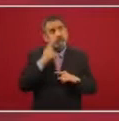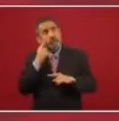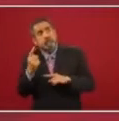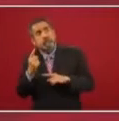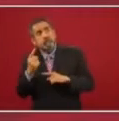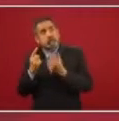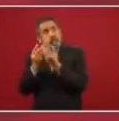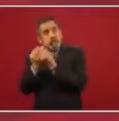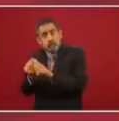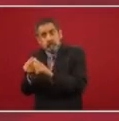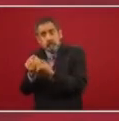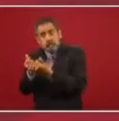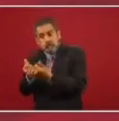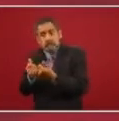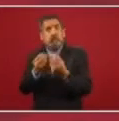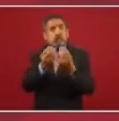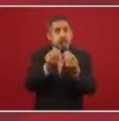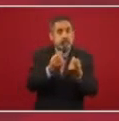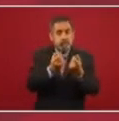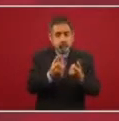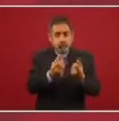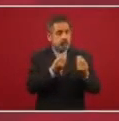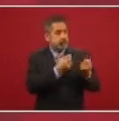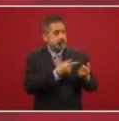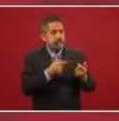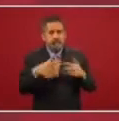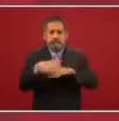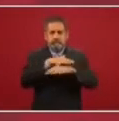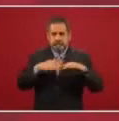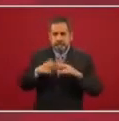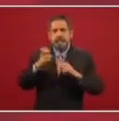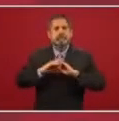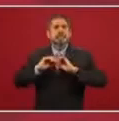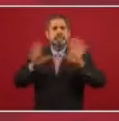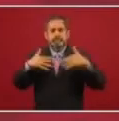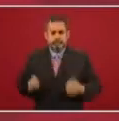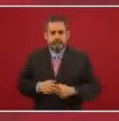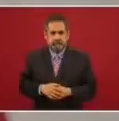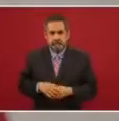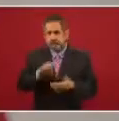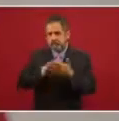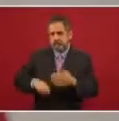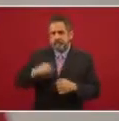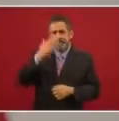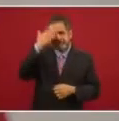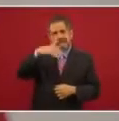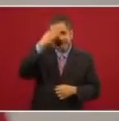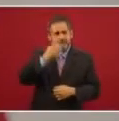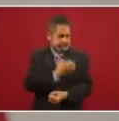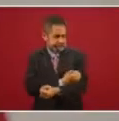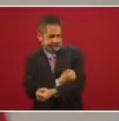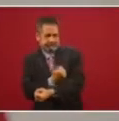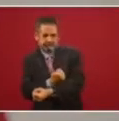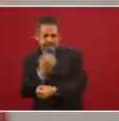concentración de los contaminantes le pongo otro ejemplo que creo que va a ayudar también a entender los análisis clínicos que se hace uno en el